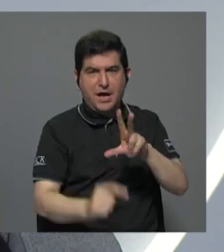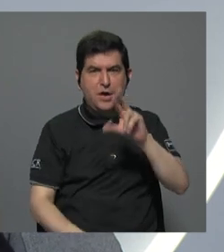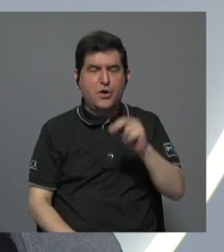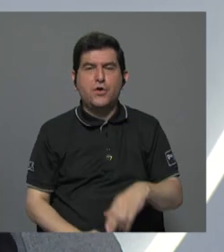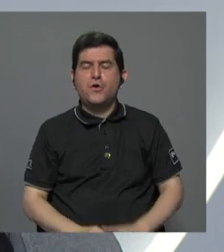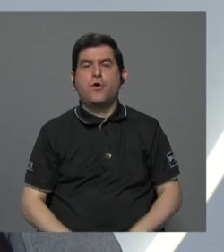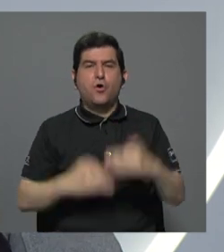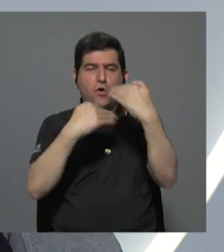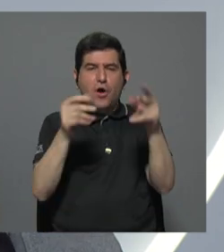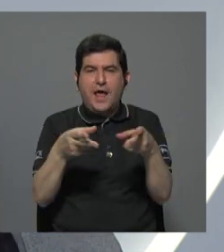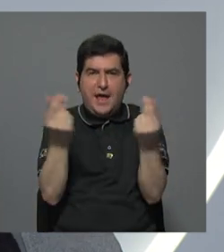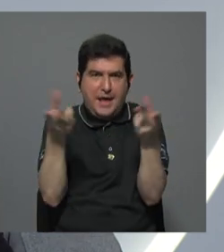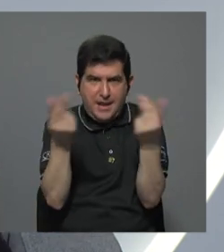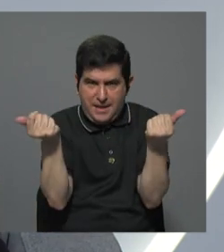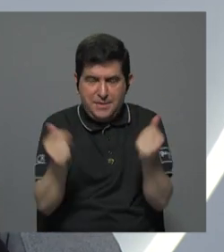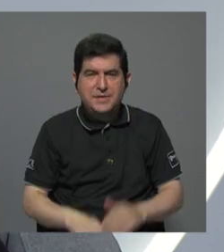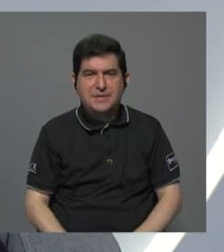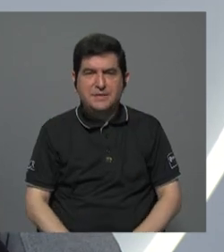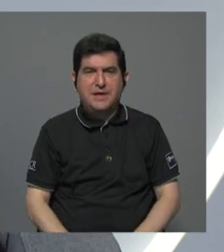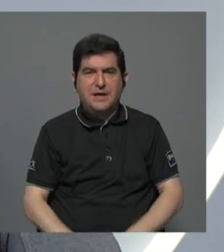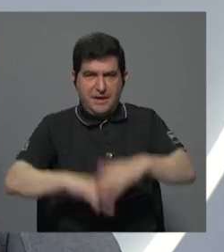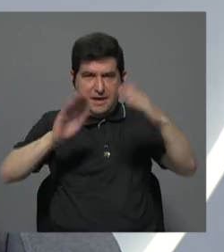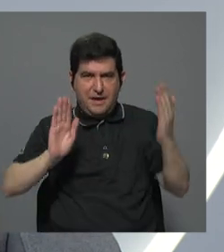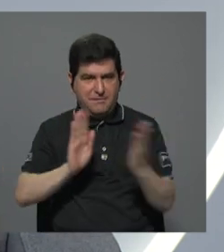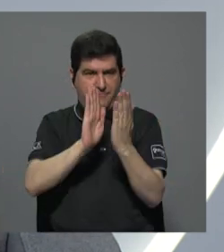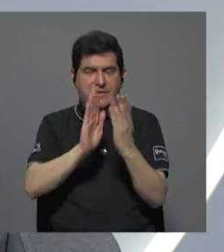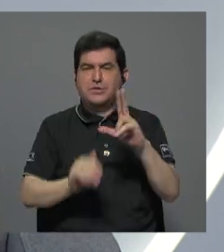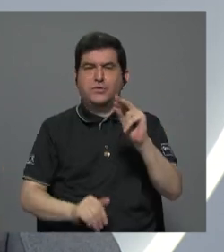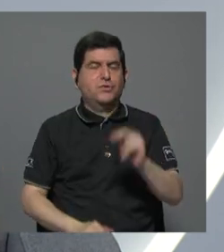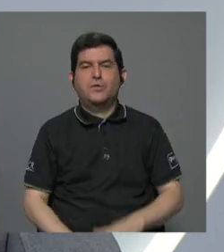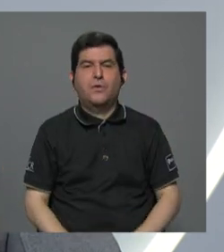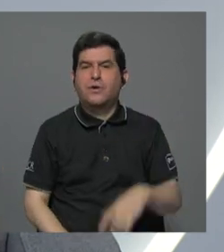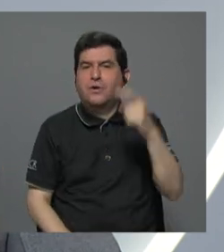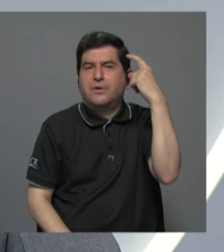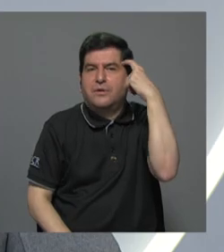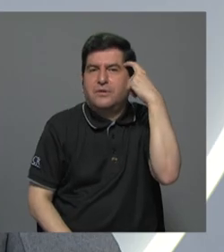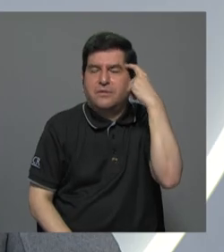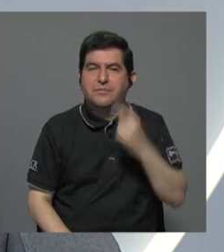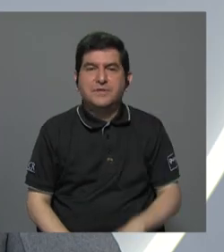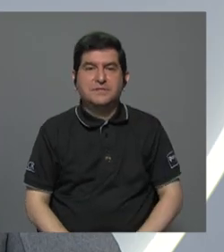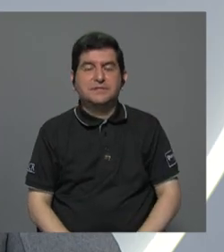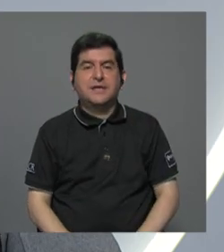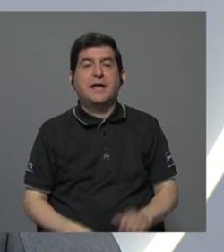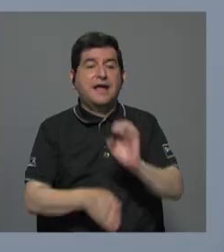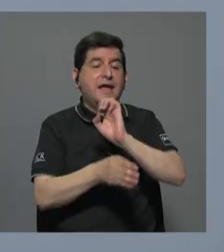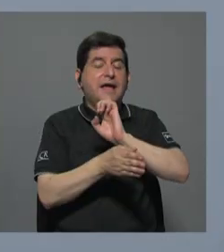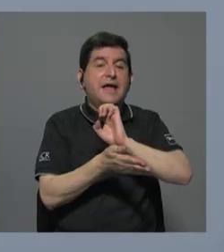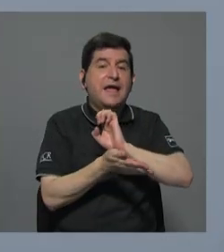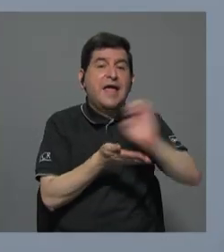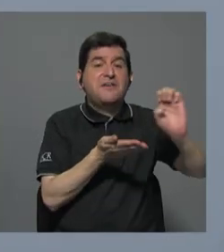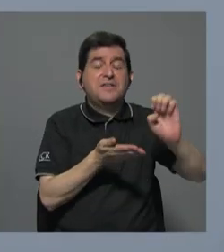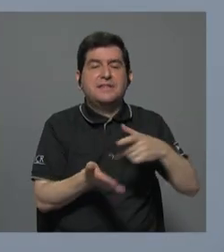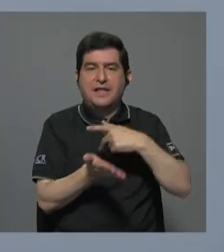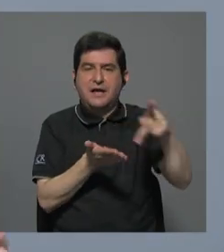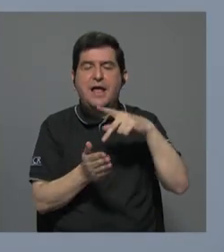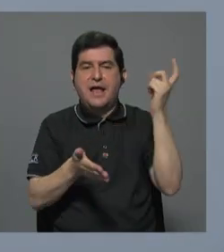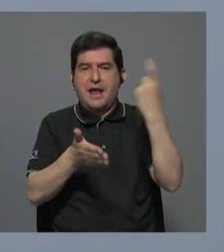la regla fiscal en el límite la contención sino en la en el tema de la evasión fiscal